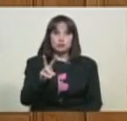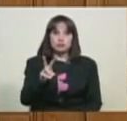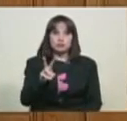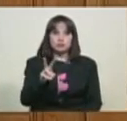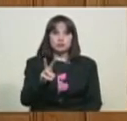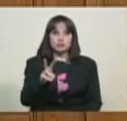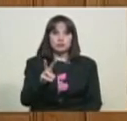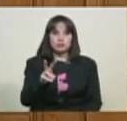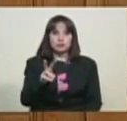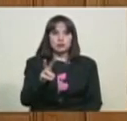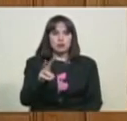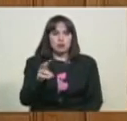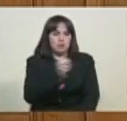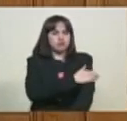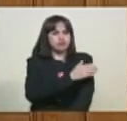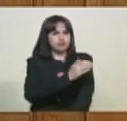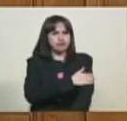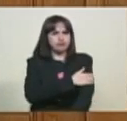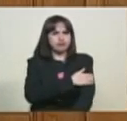una derecha